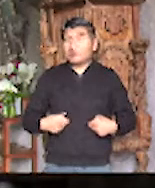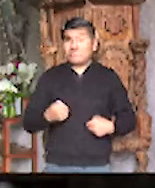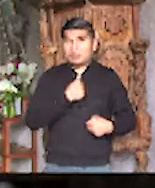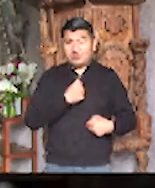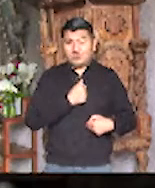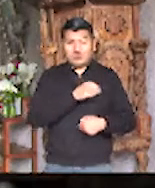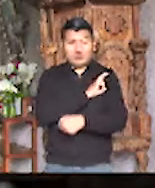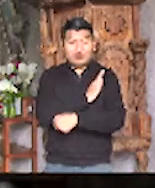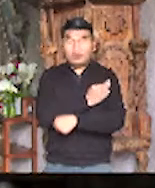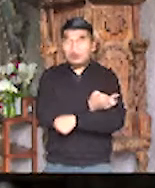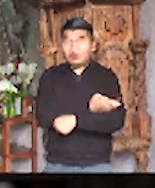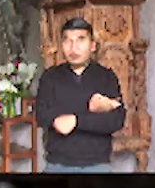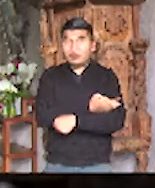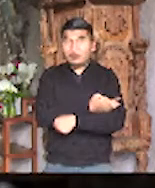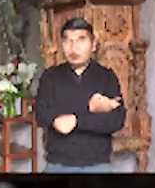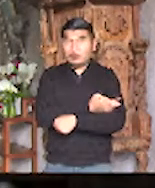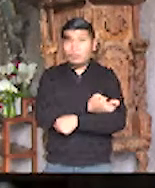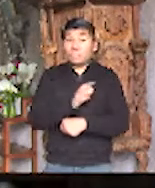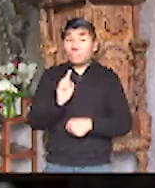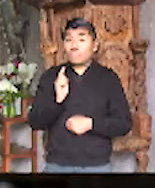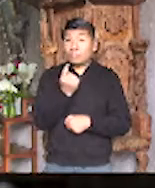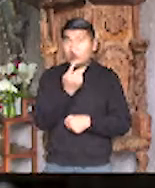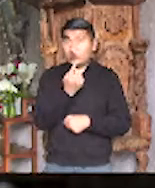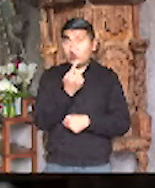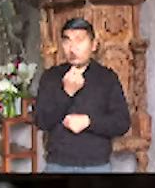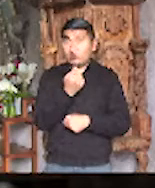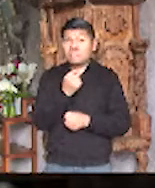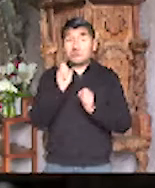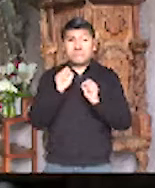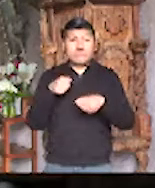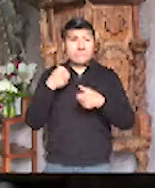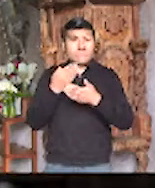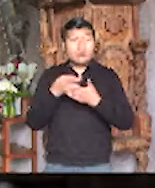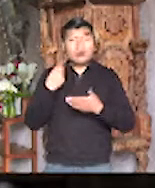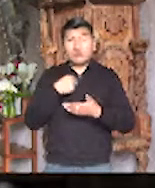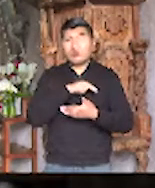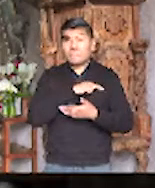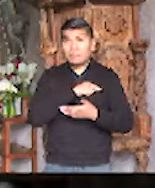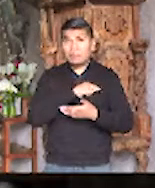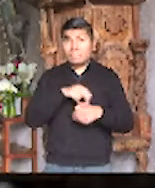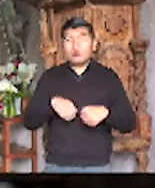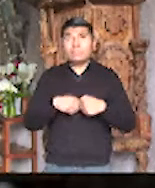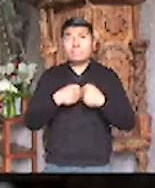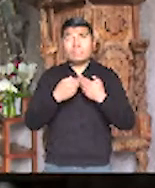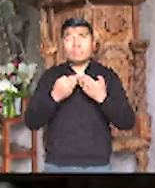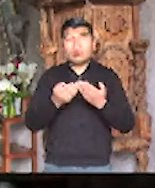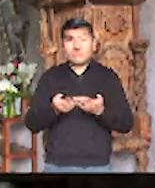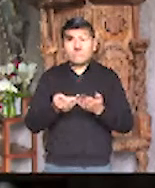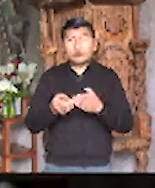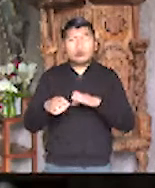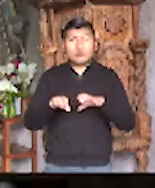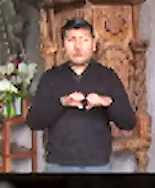esfuerzo únicamente puede llegar a nosotros como dom